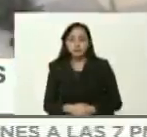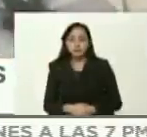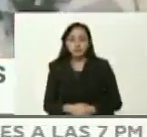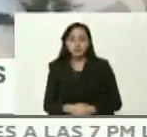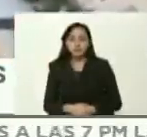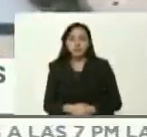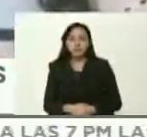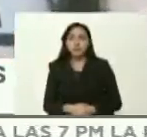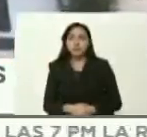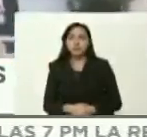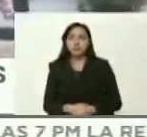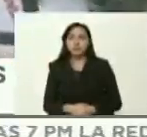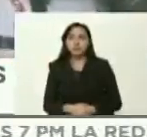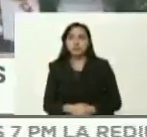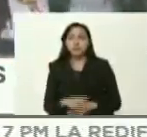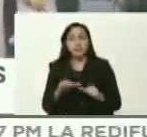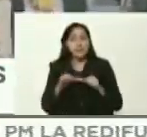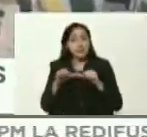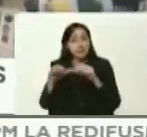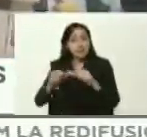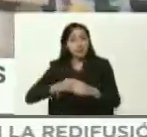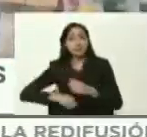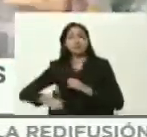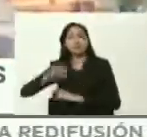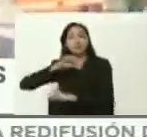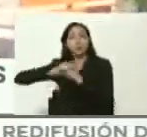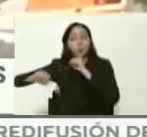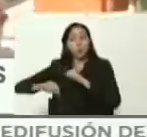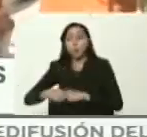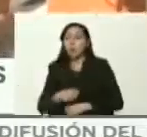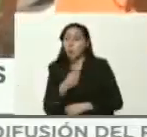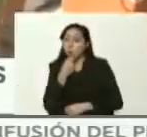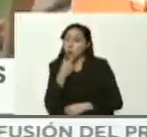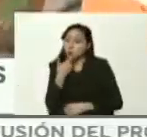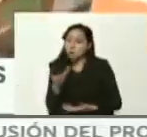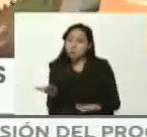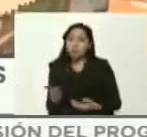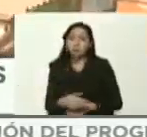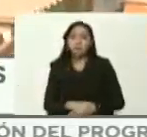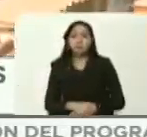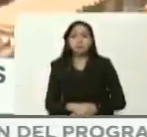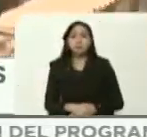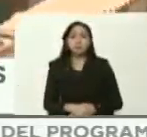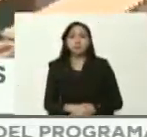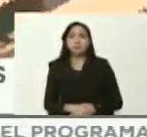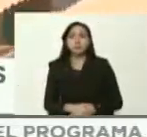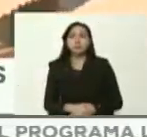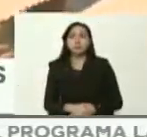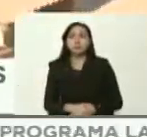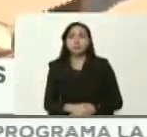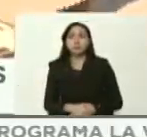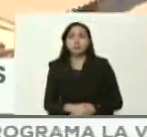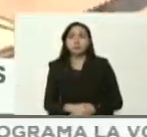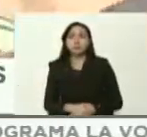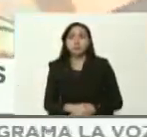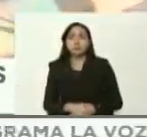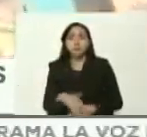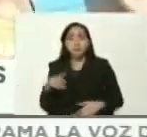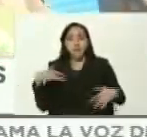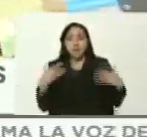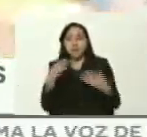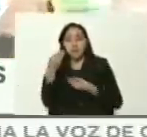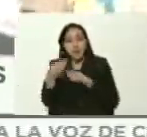Esta es información. A seguir venciendo. Está bonito, de verdad. En estas jornadas de